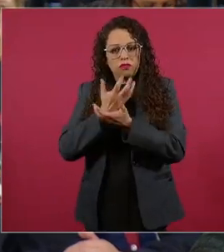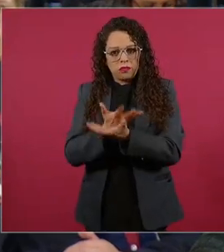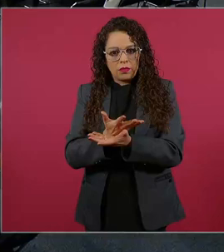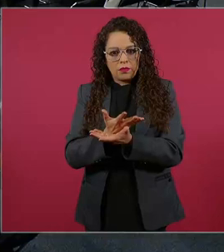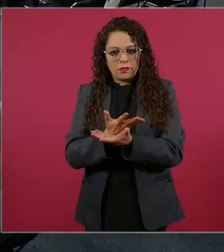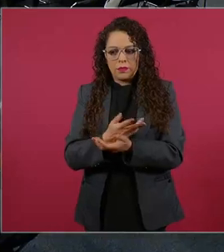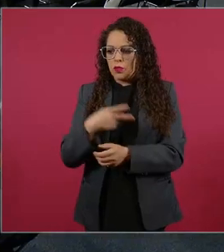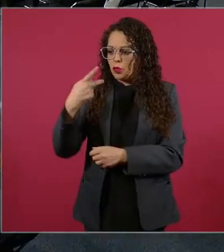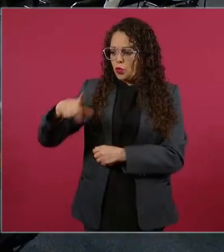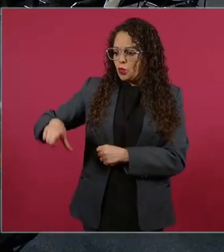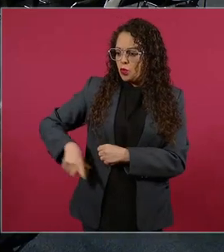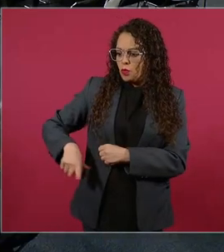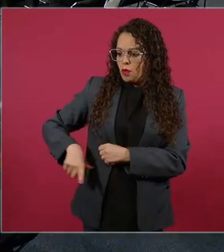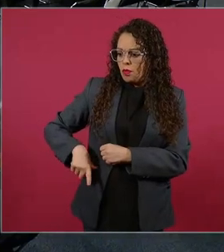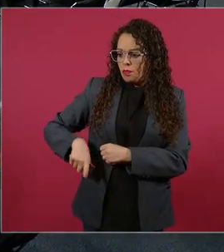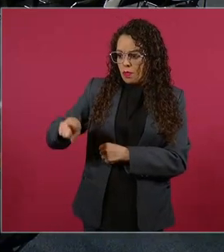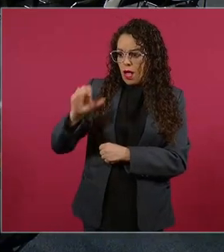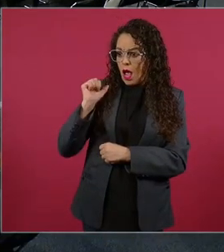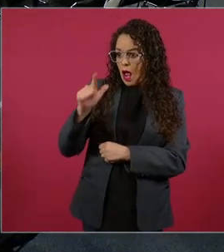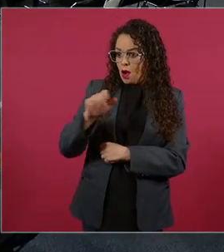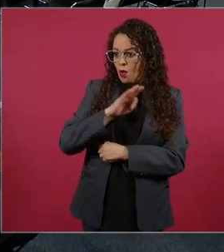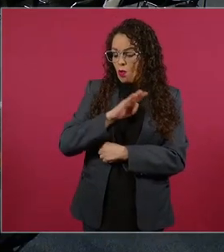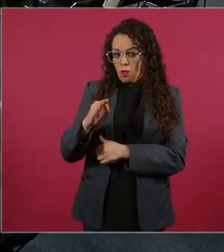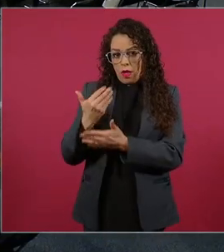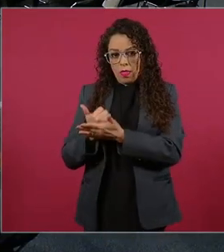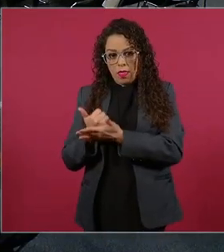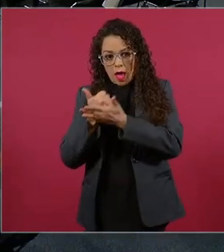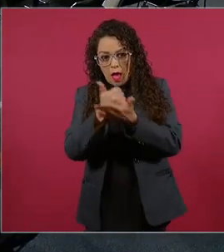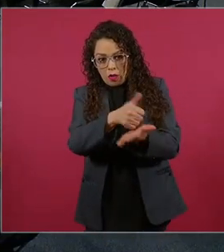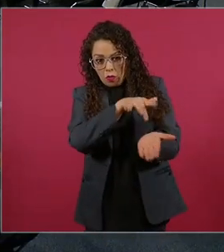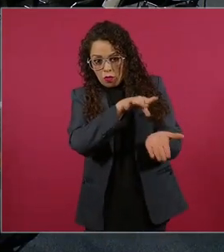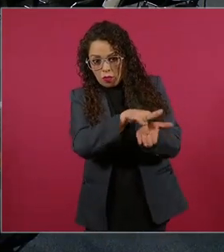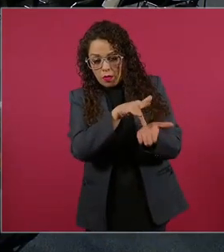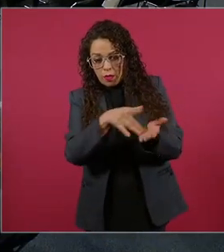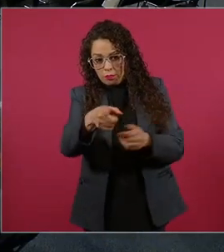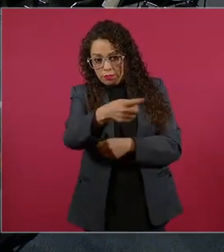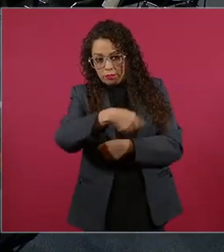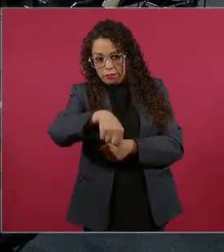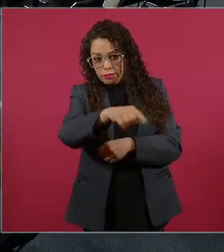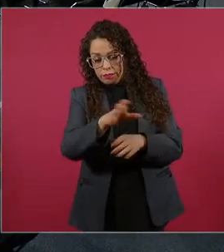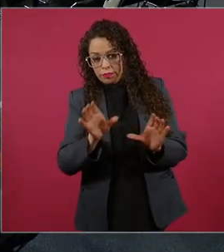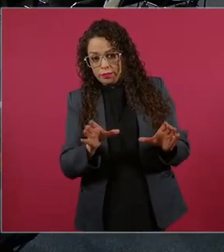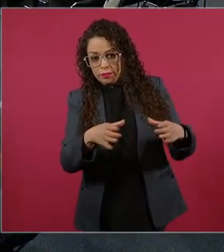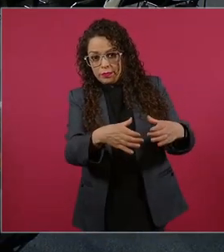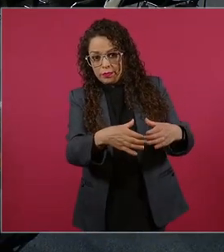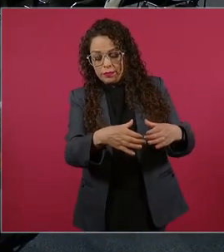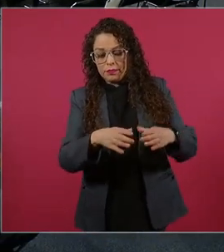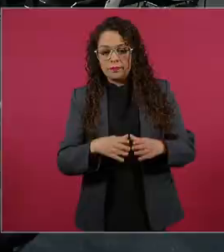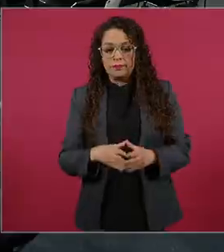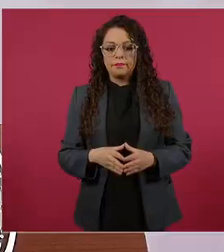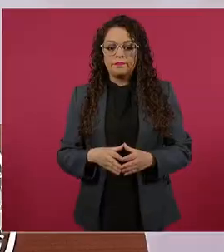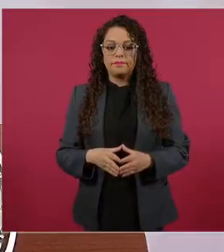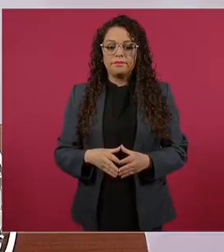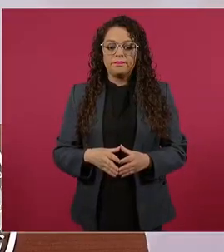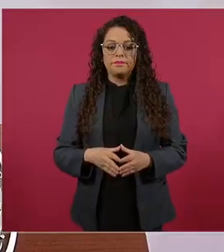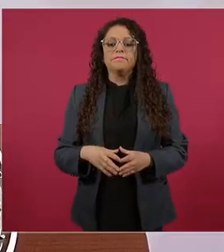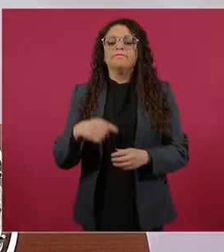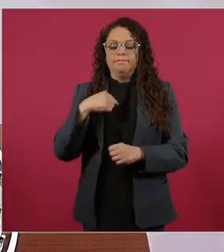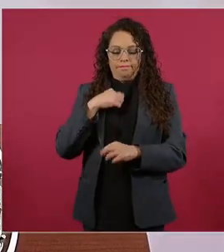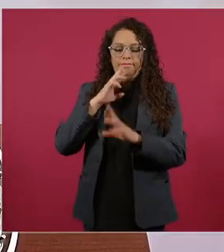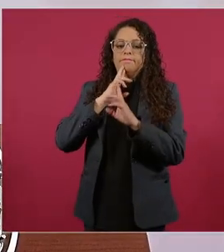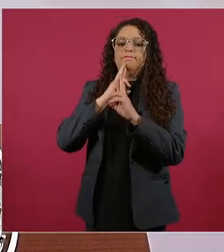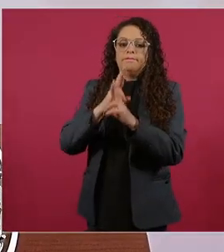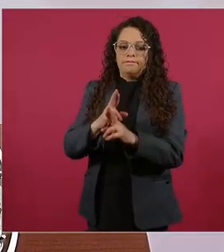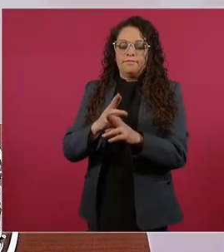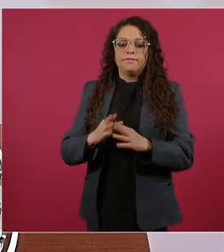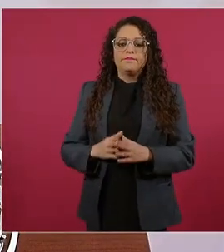gremio? Bueno, sí está creciendo mucho la cobertura de Internet. Eso es muy